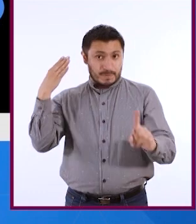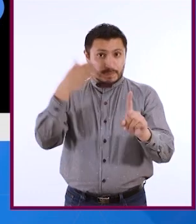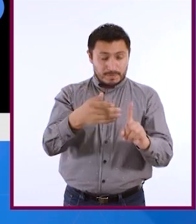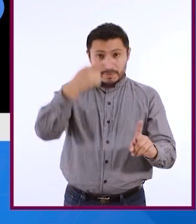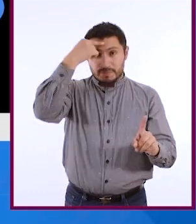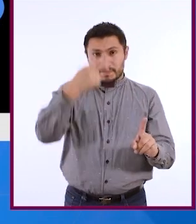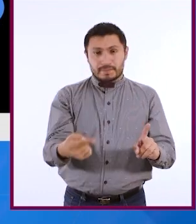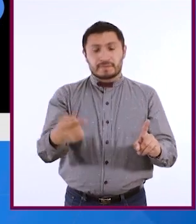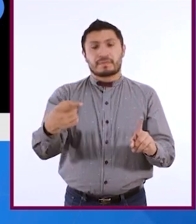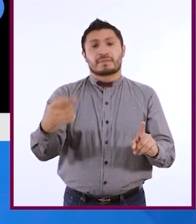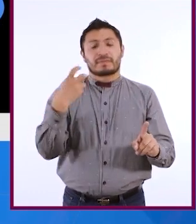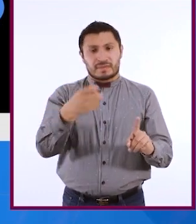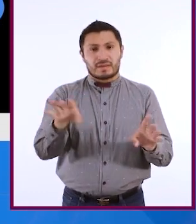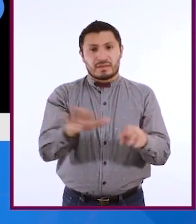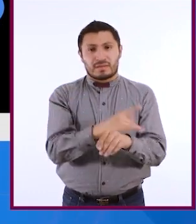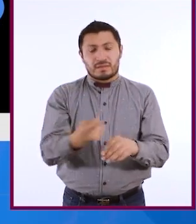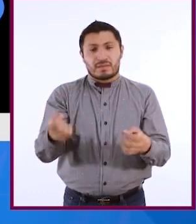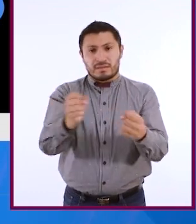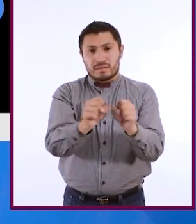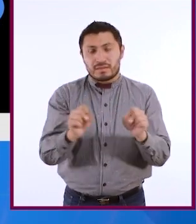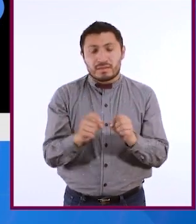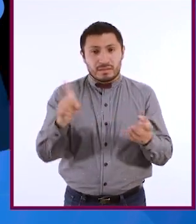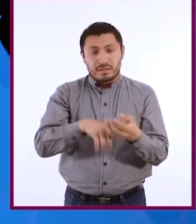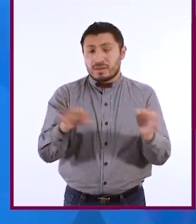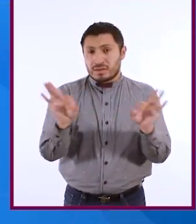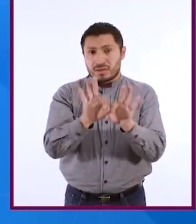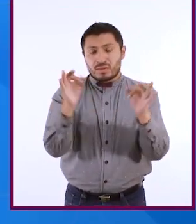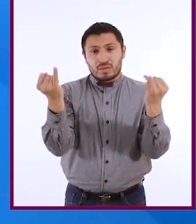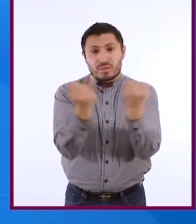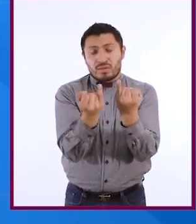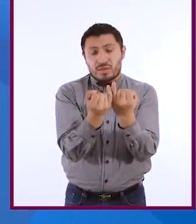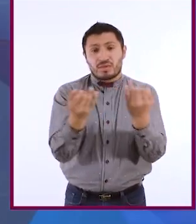en el aula, como en la vida, tendríamos que caber todas y todos.